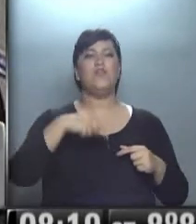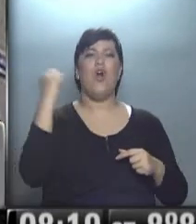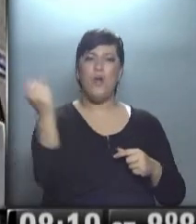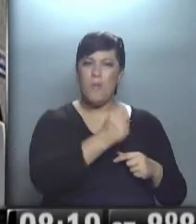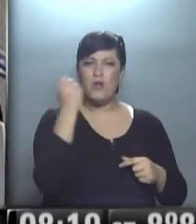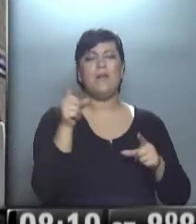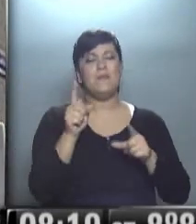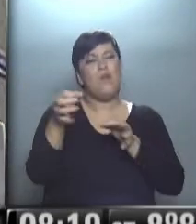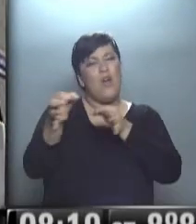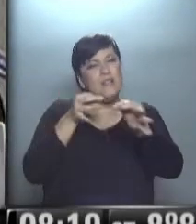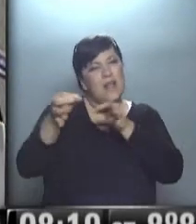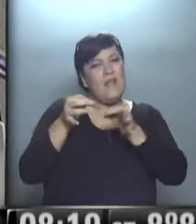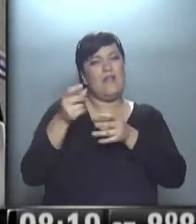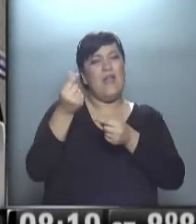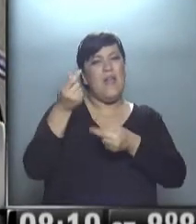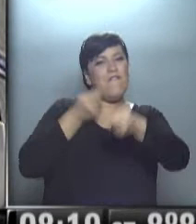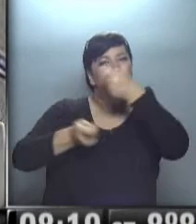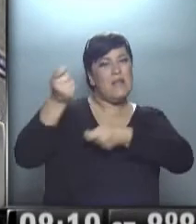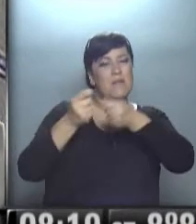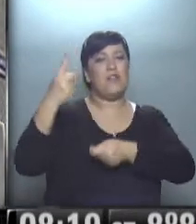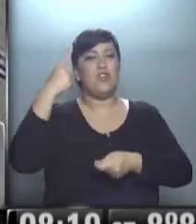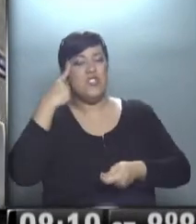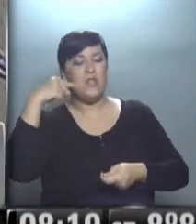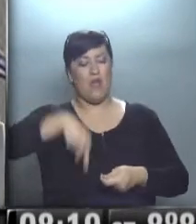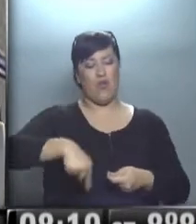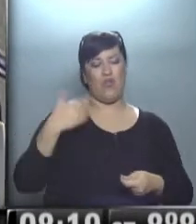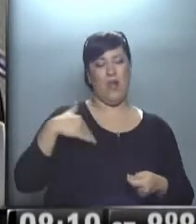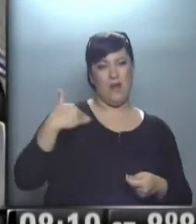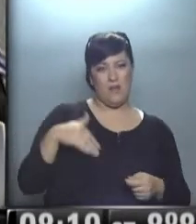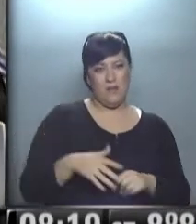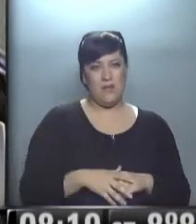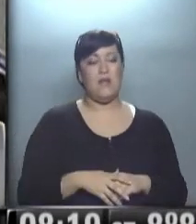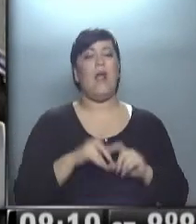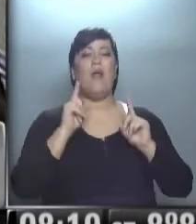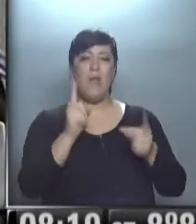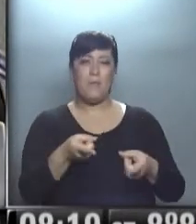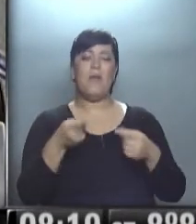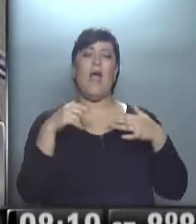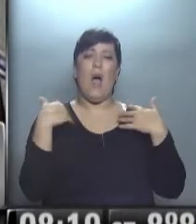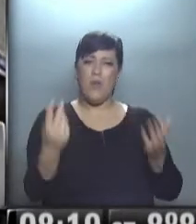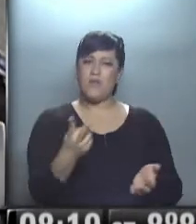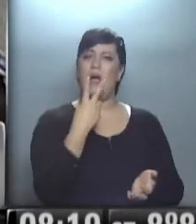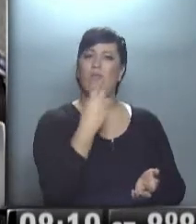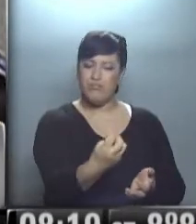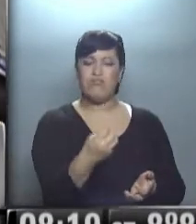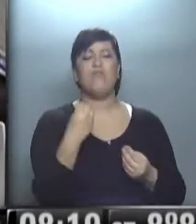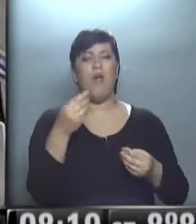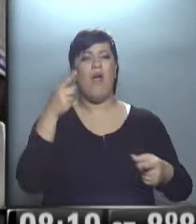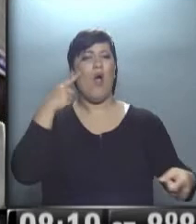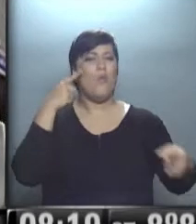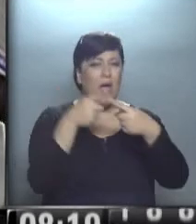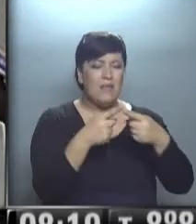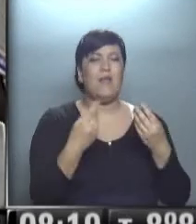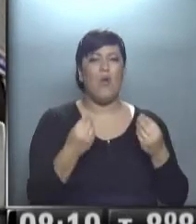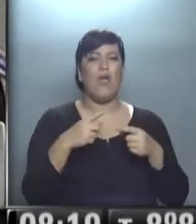estrategia de financiamiento que tiene precisamente argentina el aprovechamiento hidroeléctrico tiene como meta para los próximos años